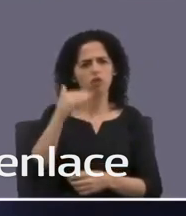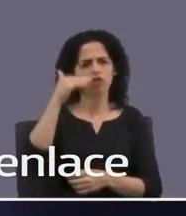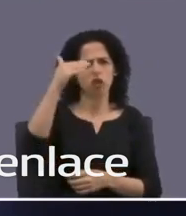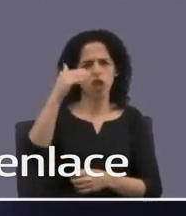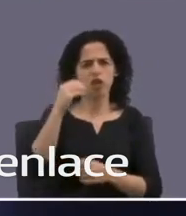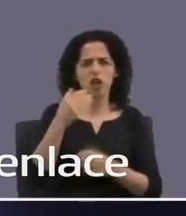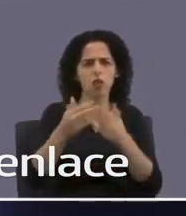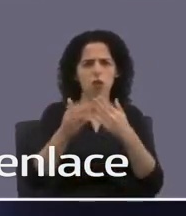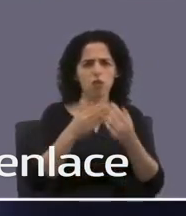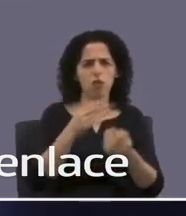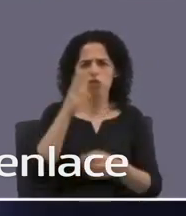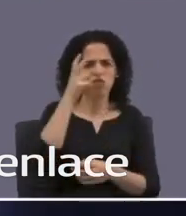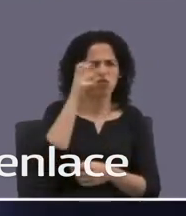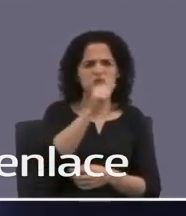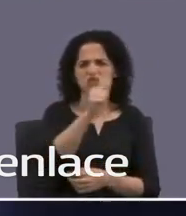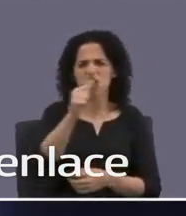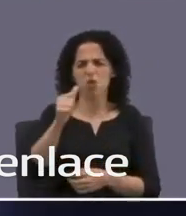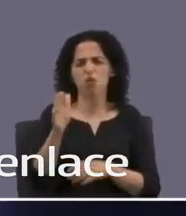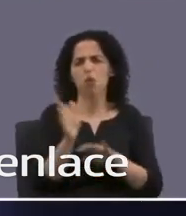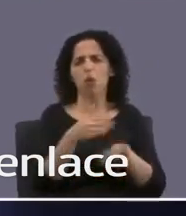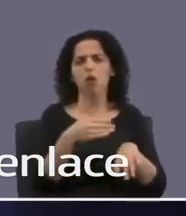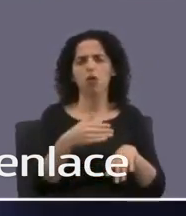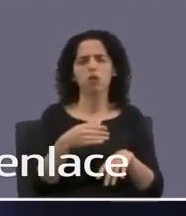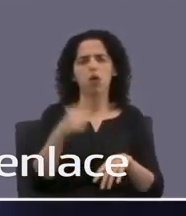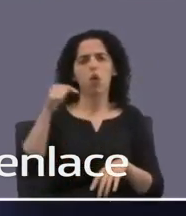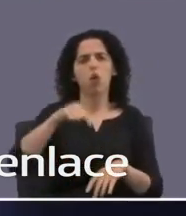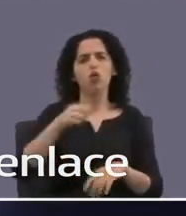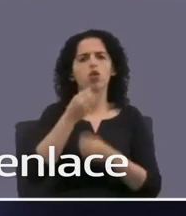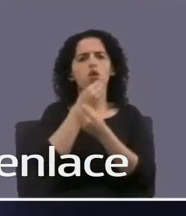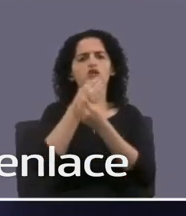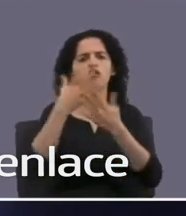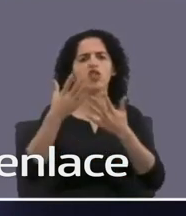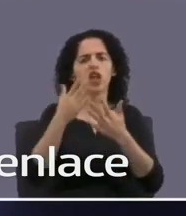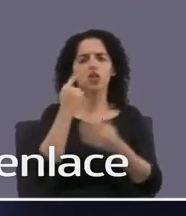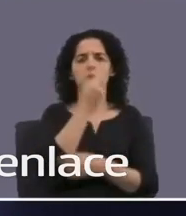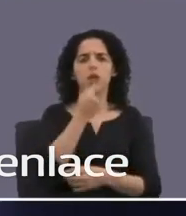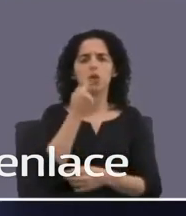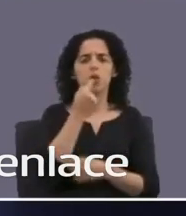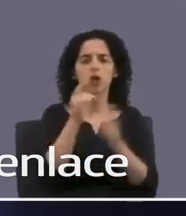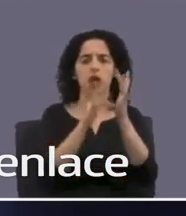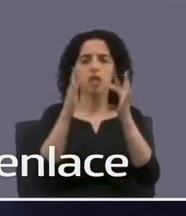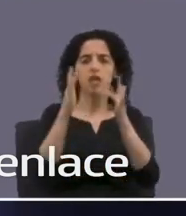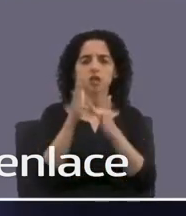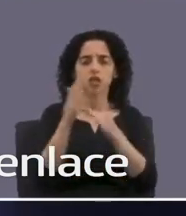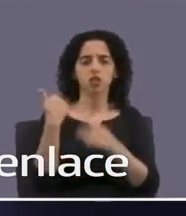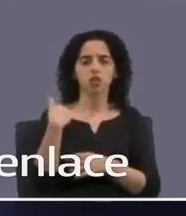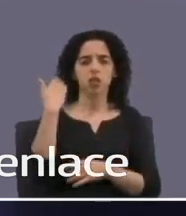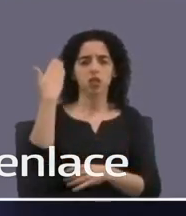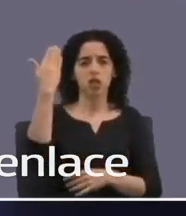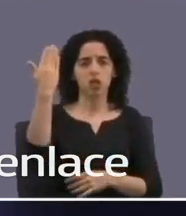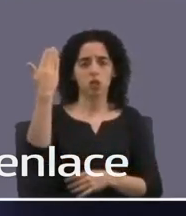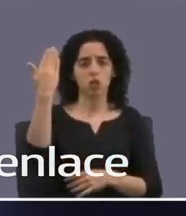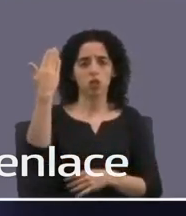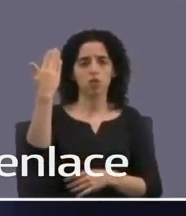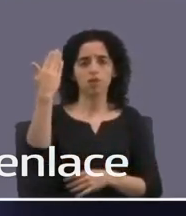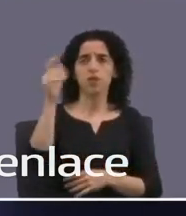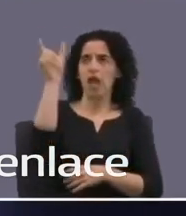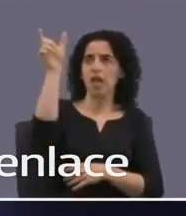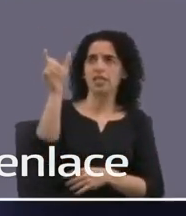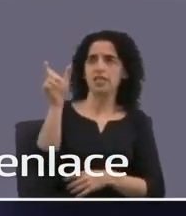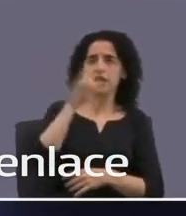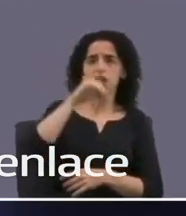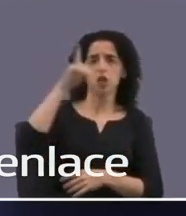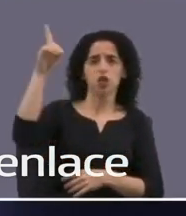que te están escuchando ahí al lado. Hoy confieso con mi boca que Jesucristo es el Señor,